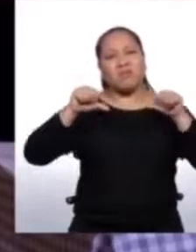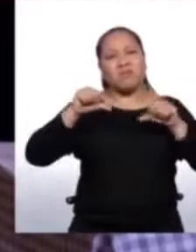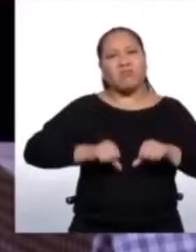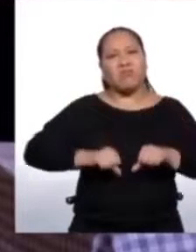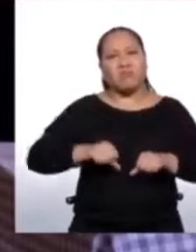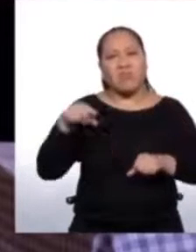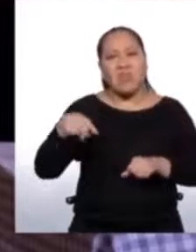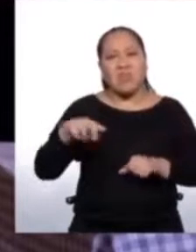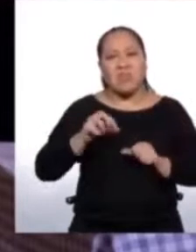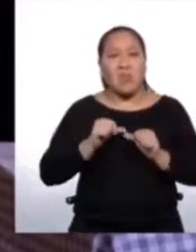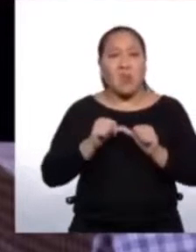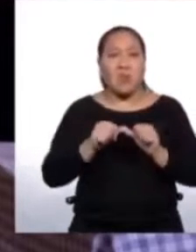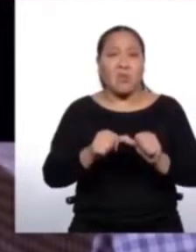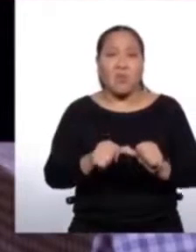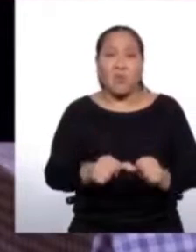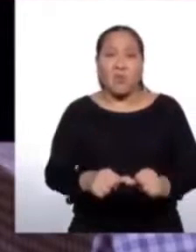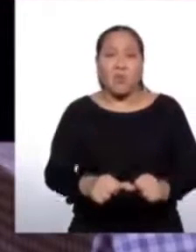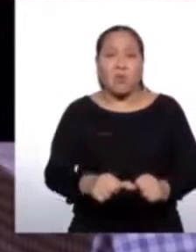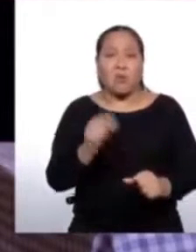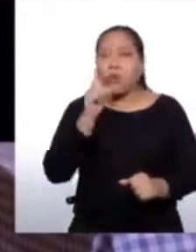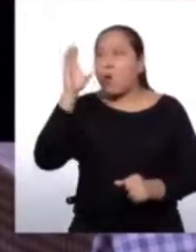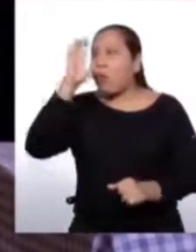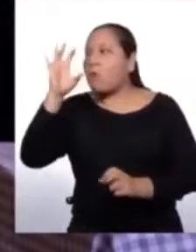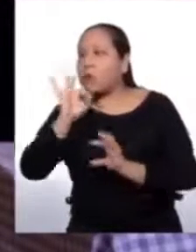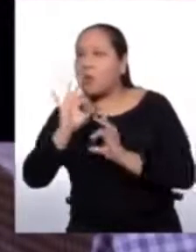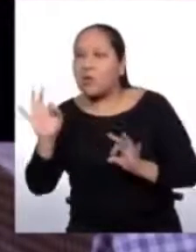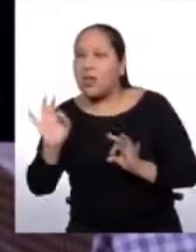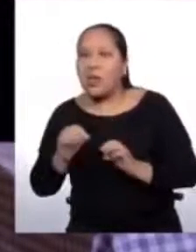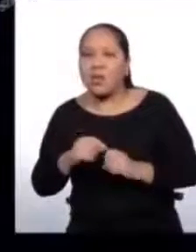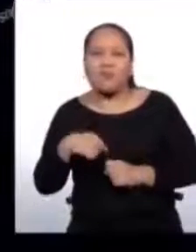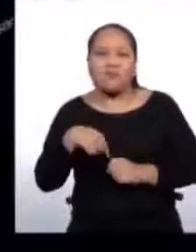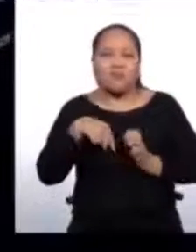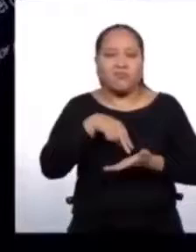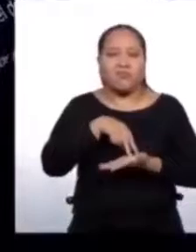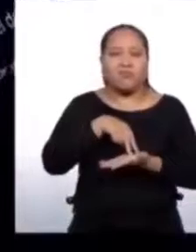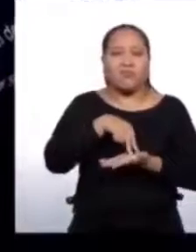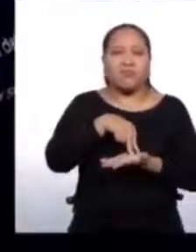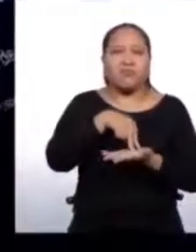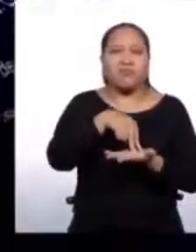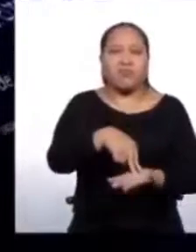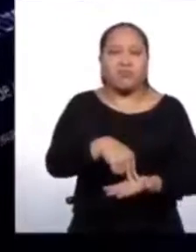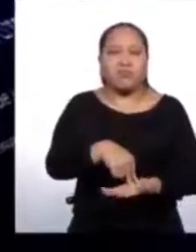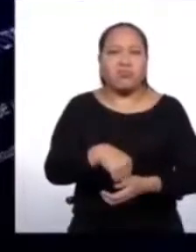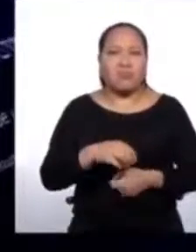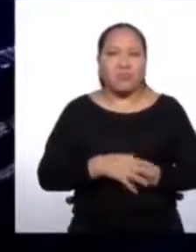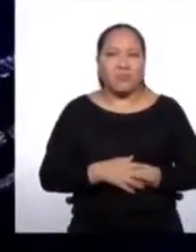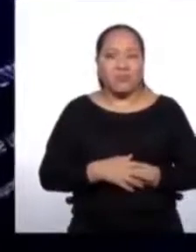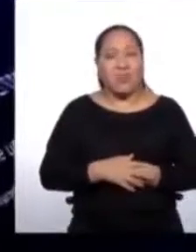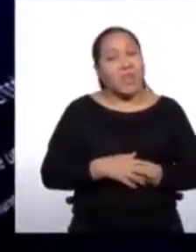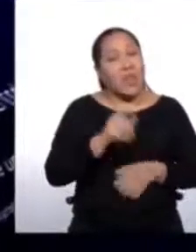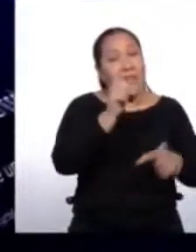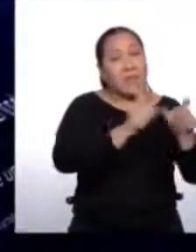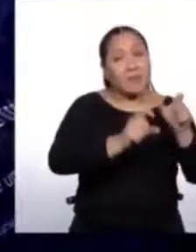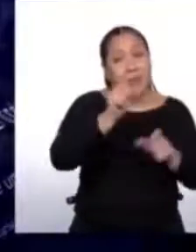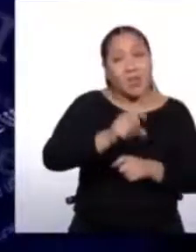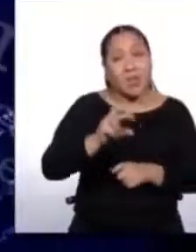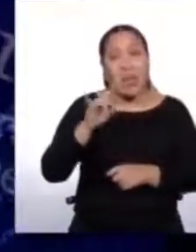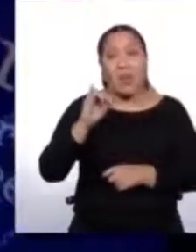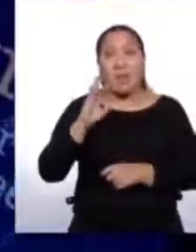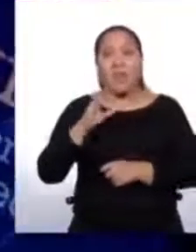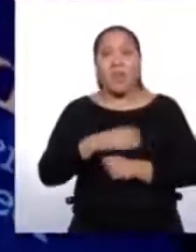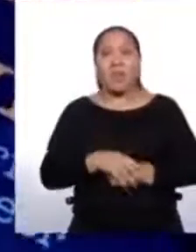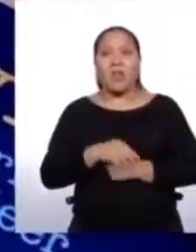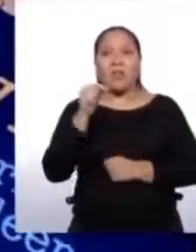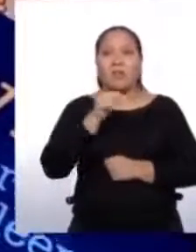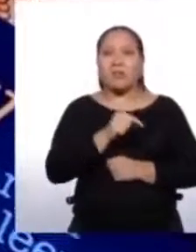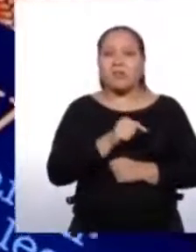paraíso porque les impide exponerse ante el mundo. Los personajes de Ribeiro, justamente porque son insignificantes o